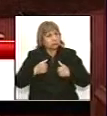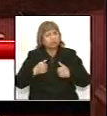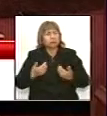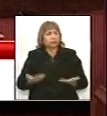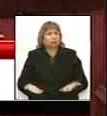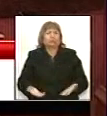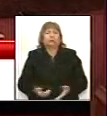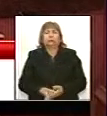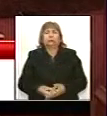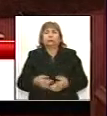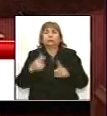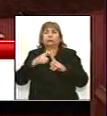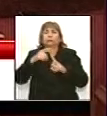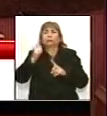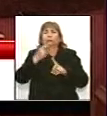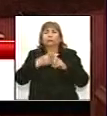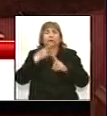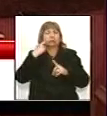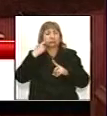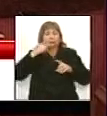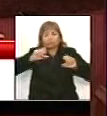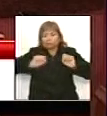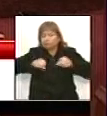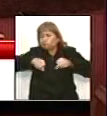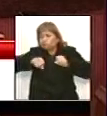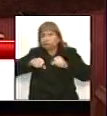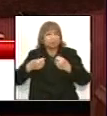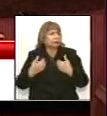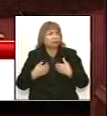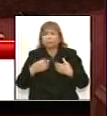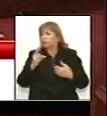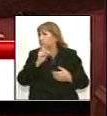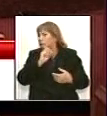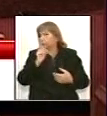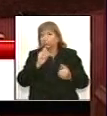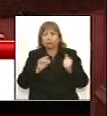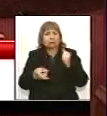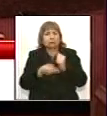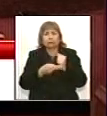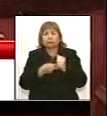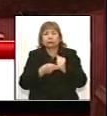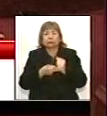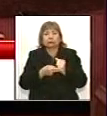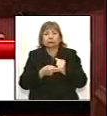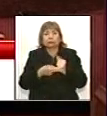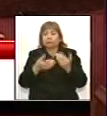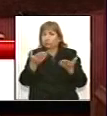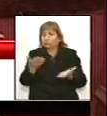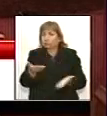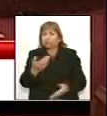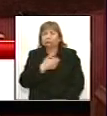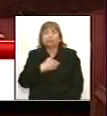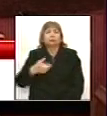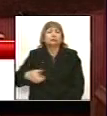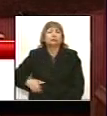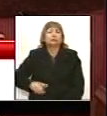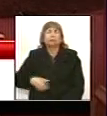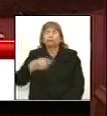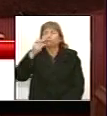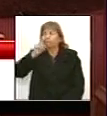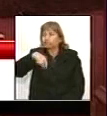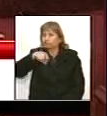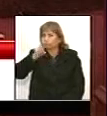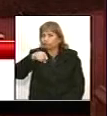Los taxistas, los motocarristas no tienen la seguridad ciudadana. Señor presidente, es